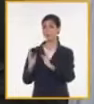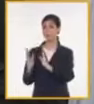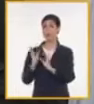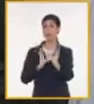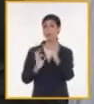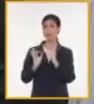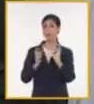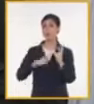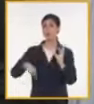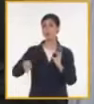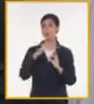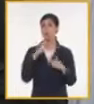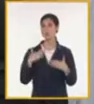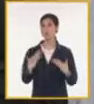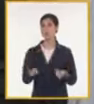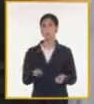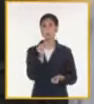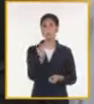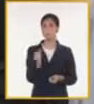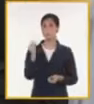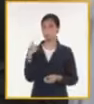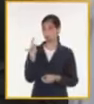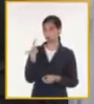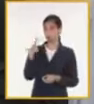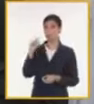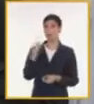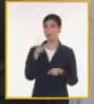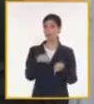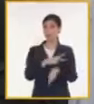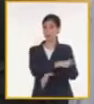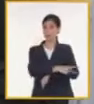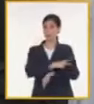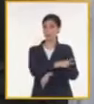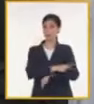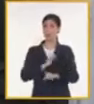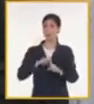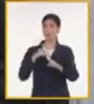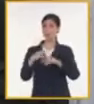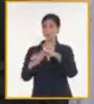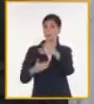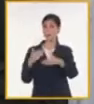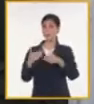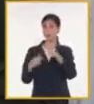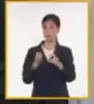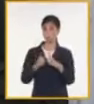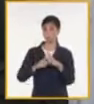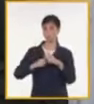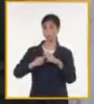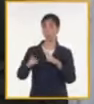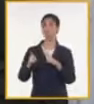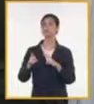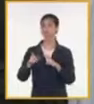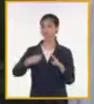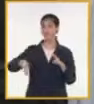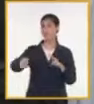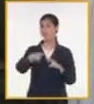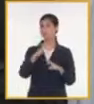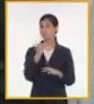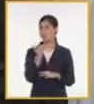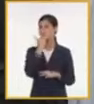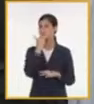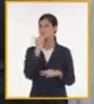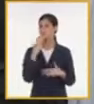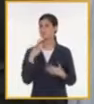prevenir y procesar el tráfico de personas así como los delitos asociados a los movimientos migratorios que ponen en peligro la